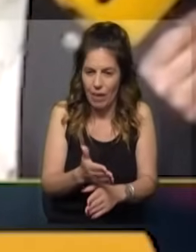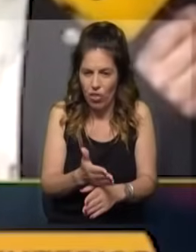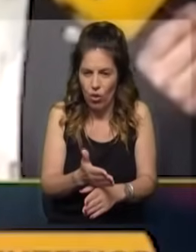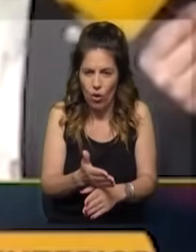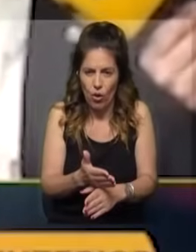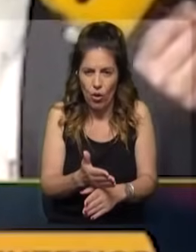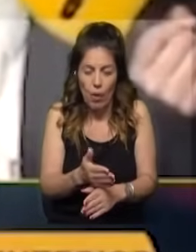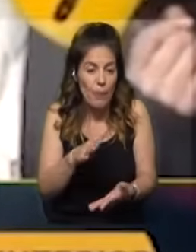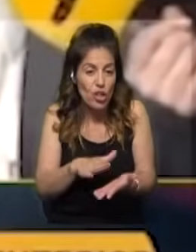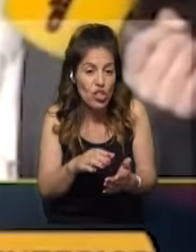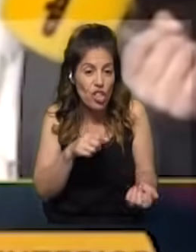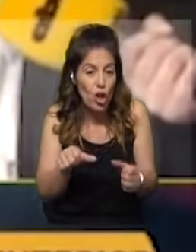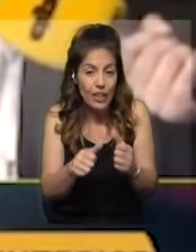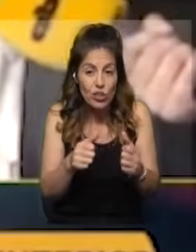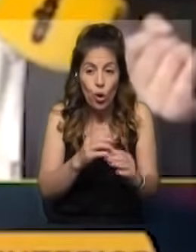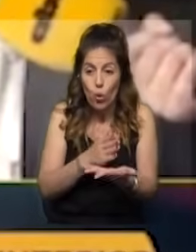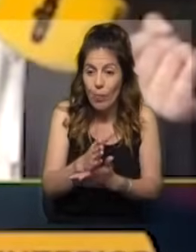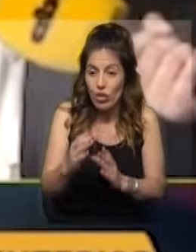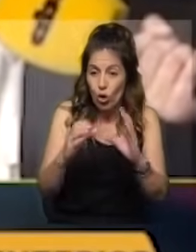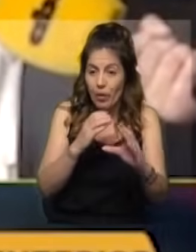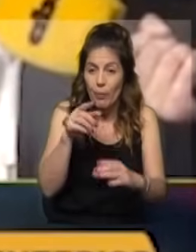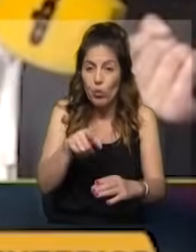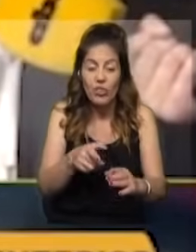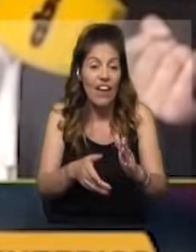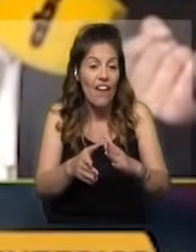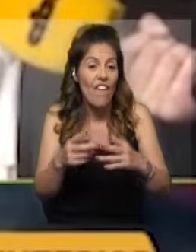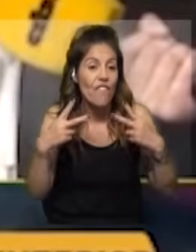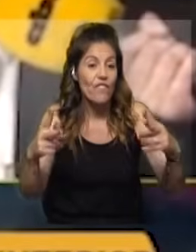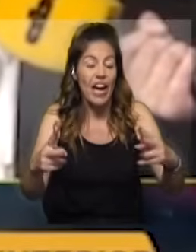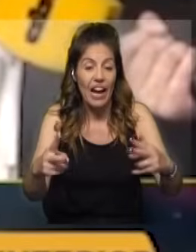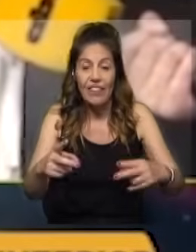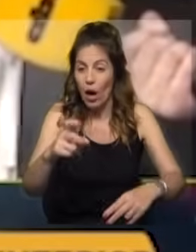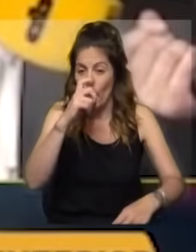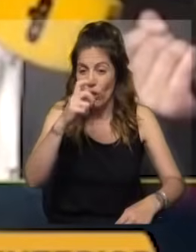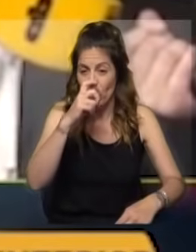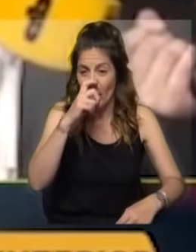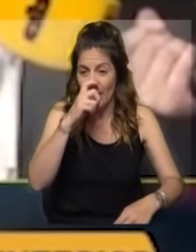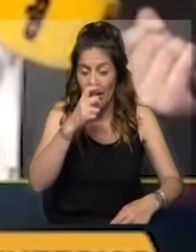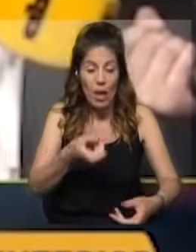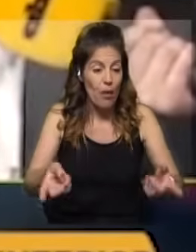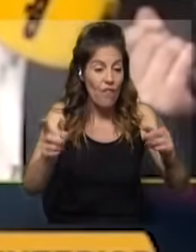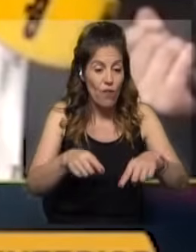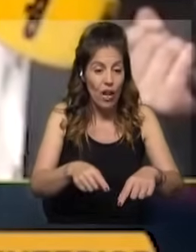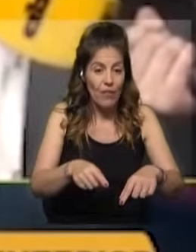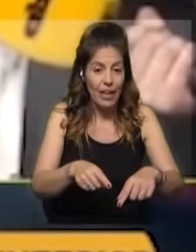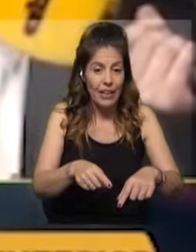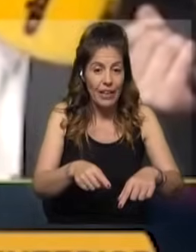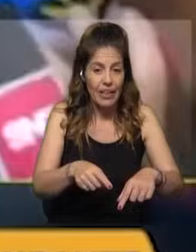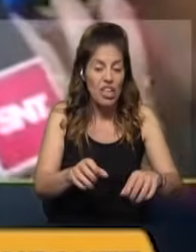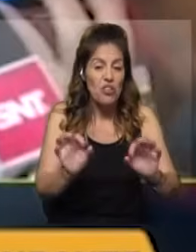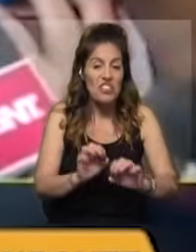anticipado Pero si yo pero si ustedes viajan a Buenos Aires dicen que una periodista después vuelven sin hacer nada qué forma tengo yo de